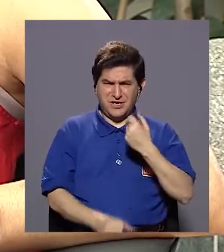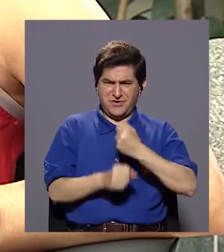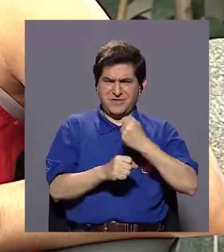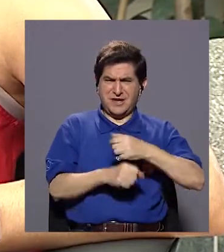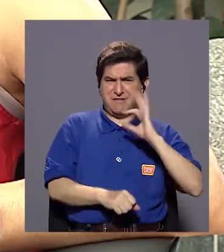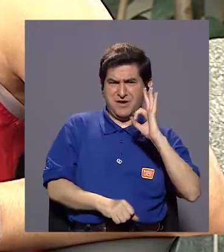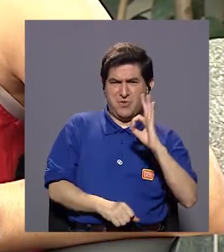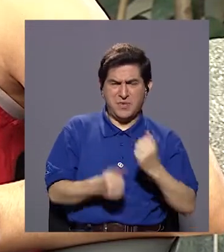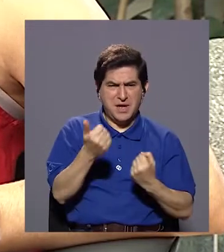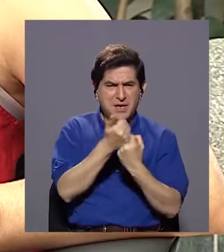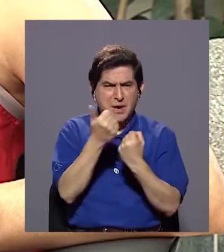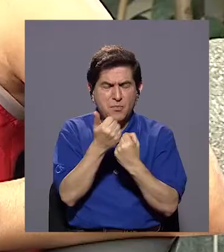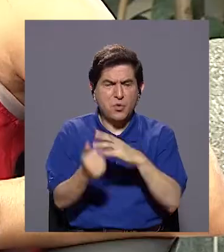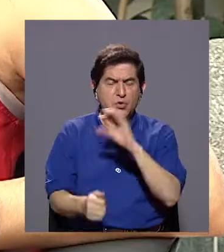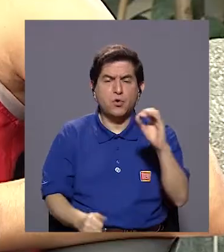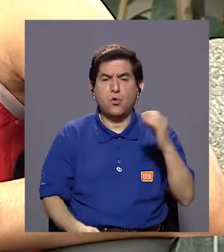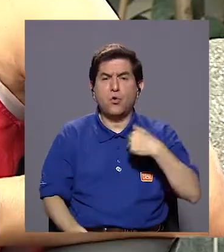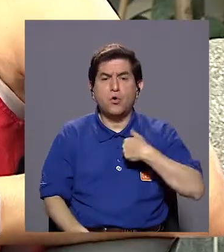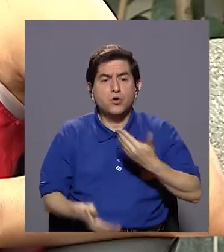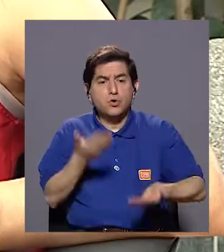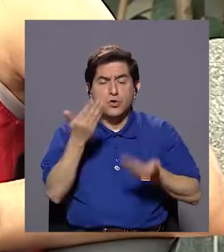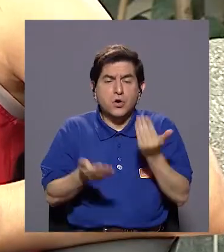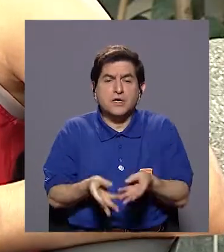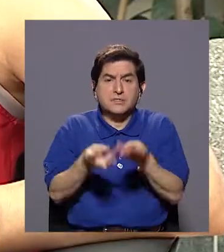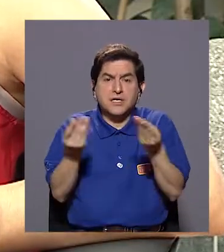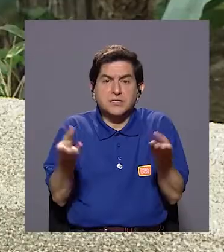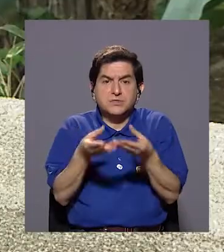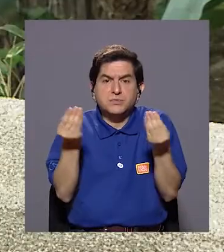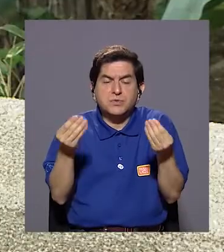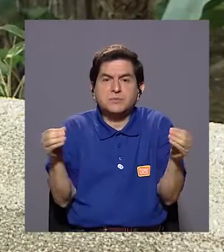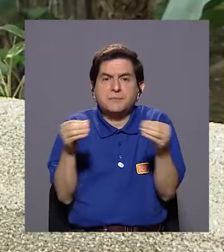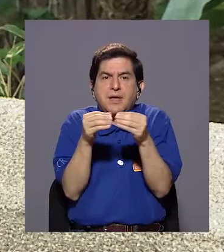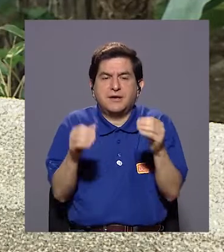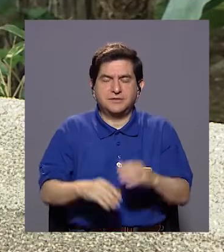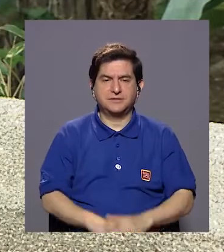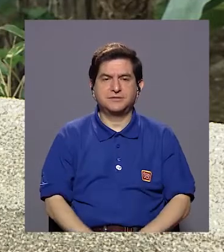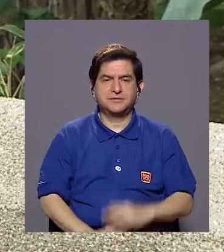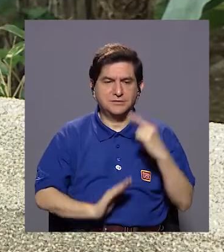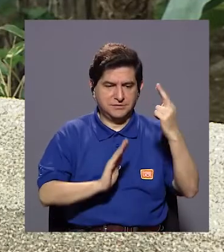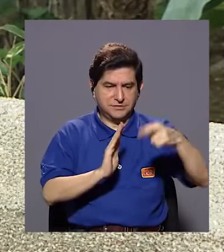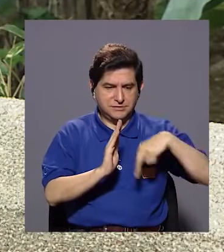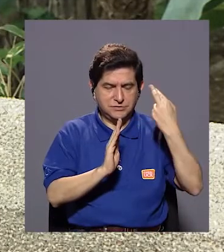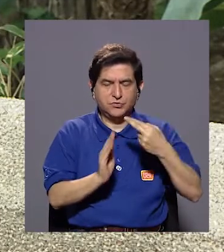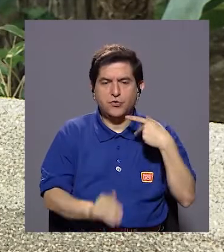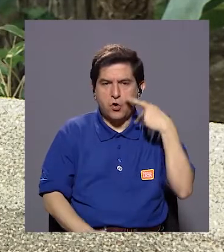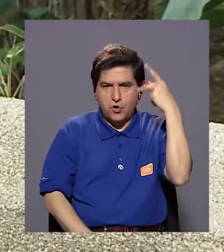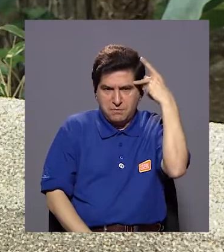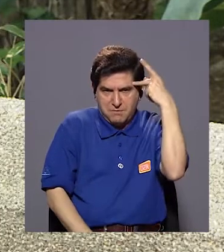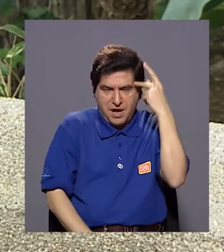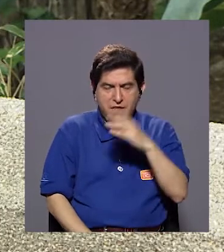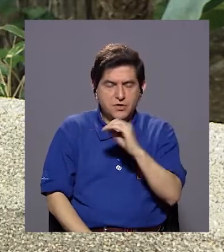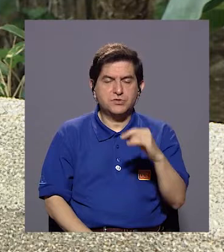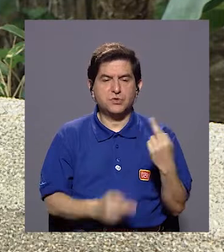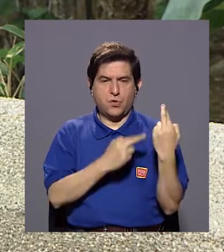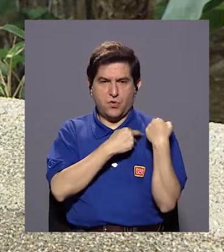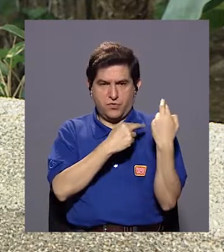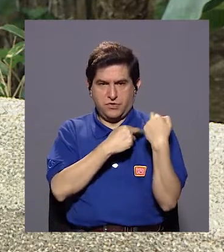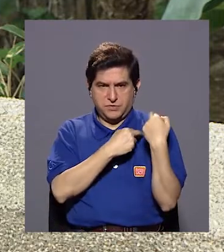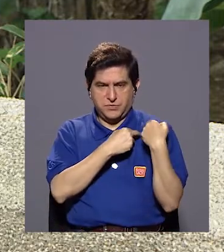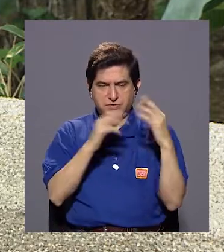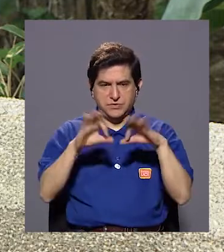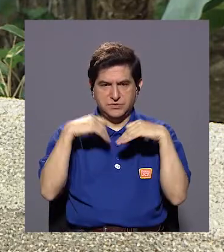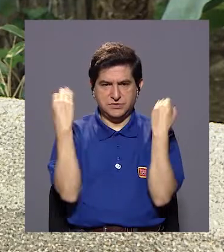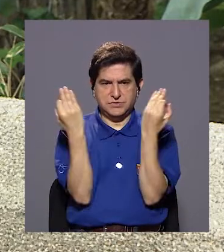si estoy apoyando, si más bien estoy generando. El papel que juegan los padres o encargados de familia en esta situación